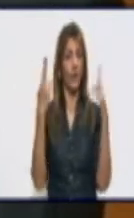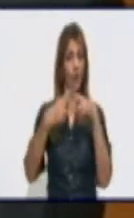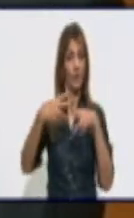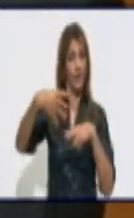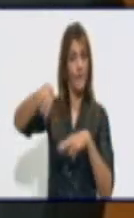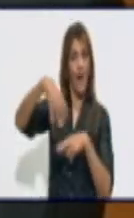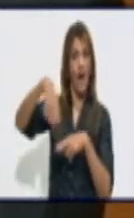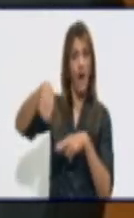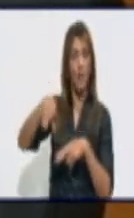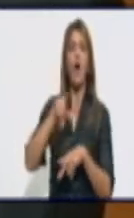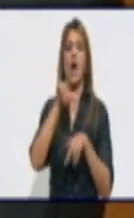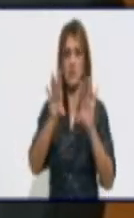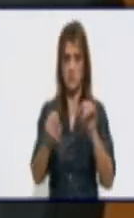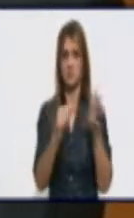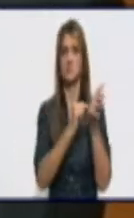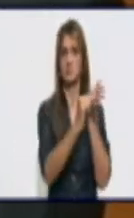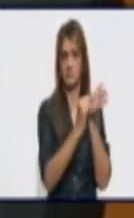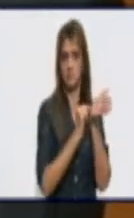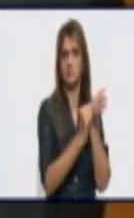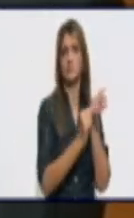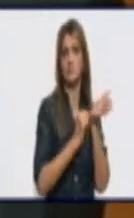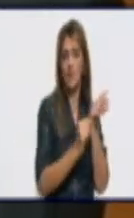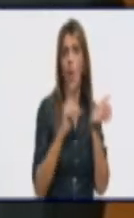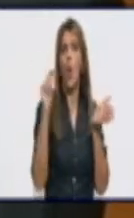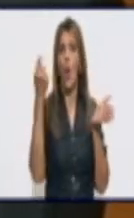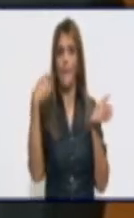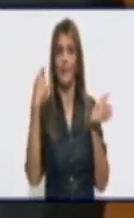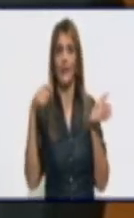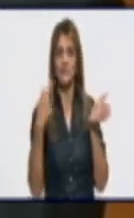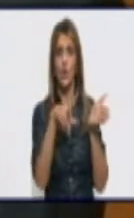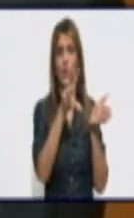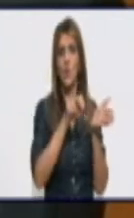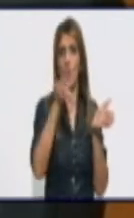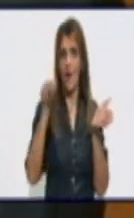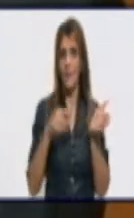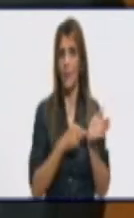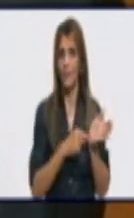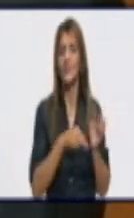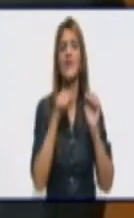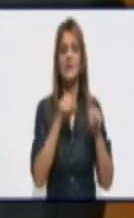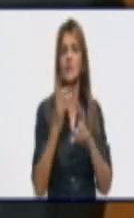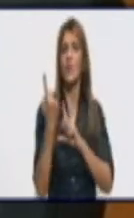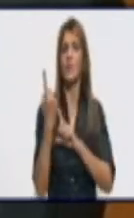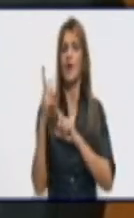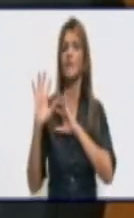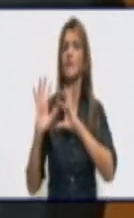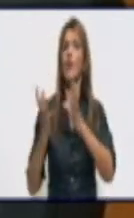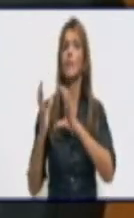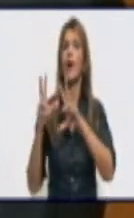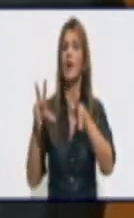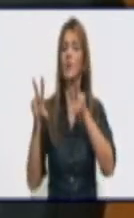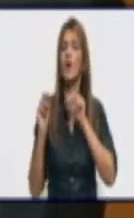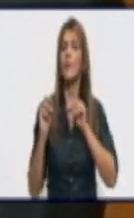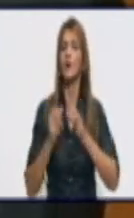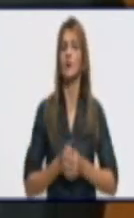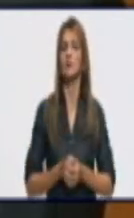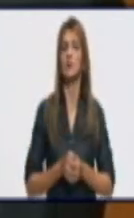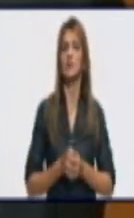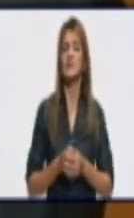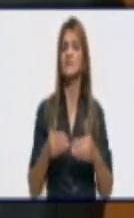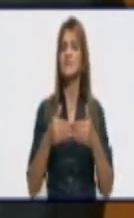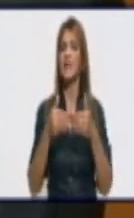calidad, que yo creo que es muy bueno porque la población conozca. Este es un mecanismo. Se abre la comercialización